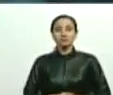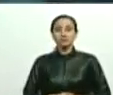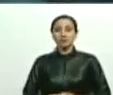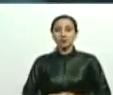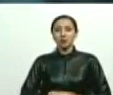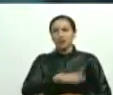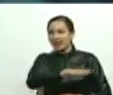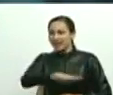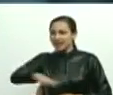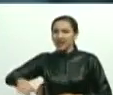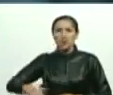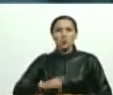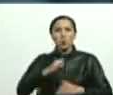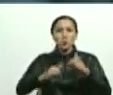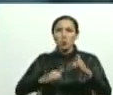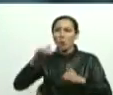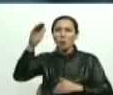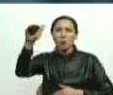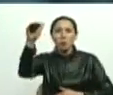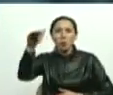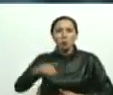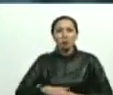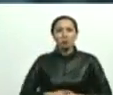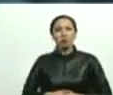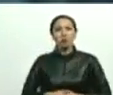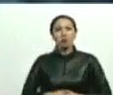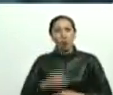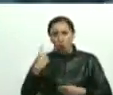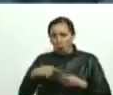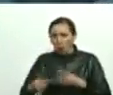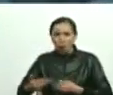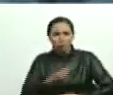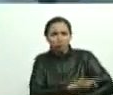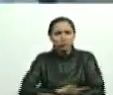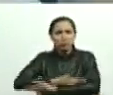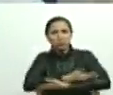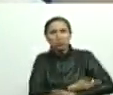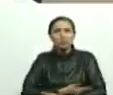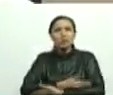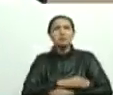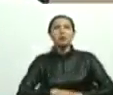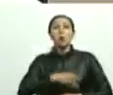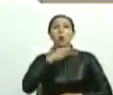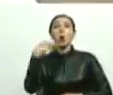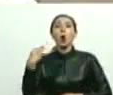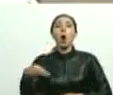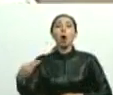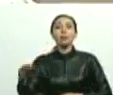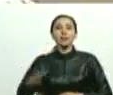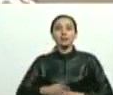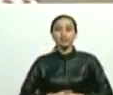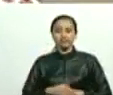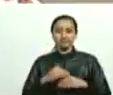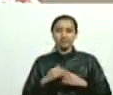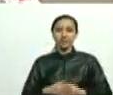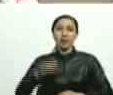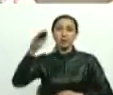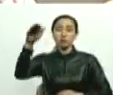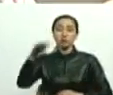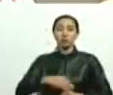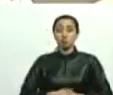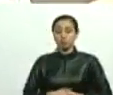están por nacer y los niños que están recién nacidos serán los jóvenes de entonces.